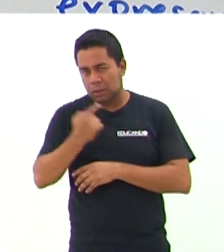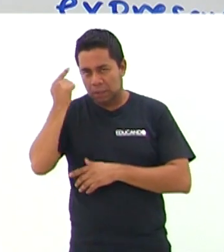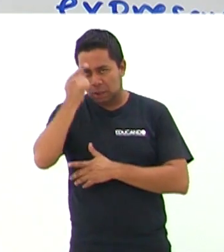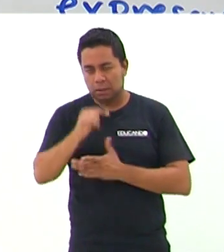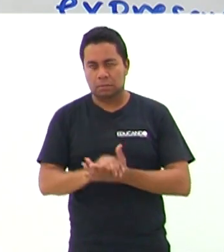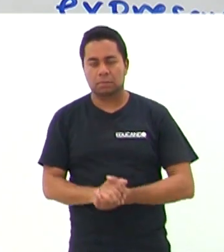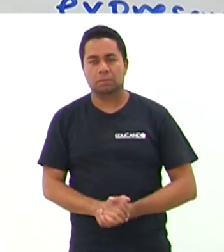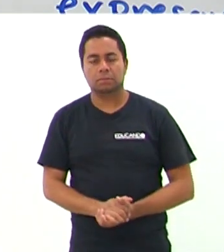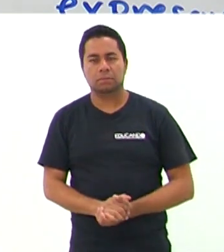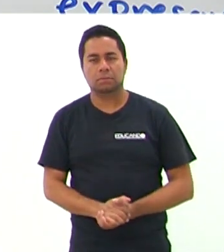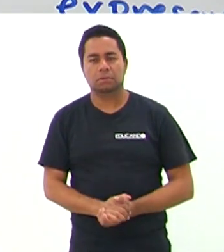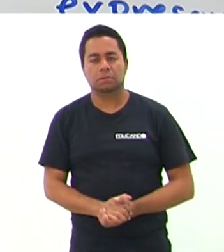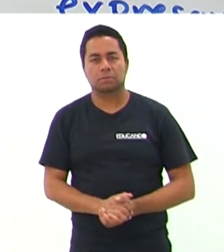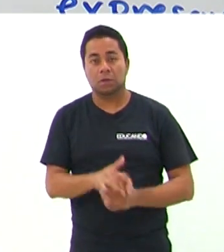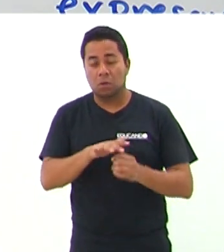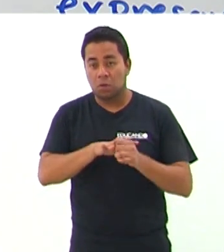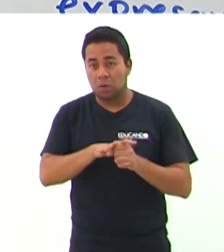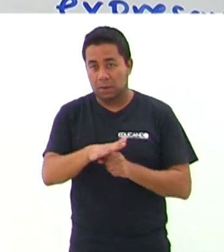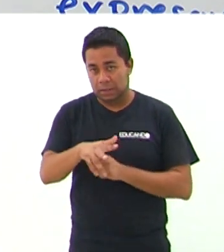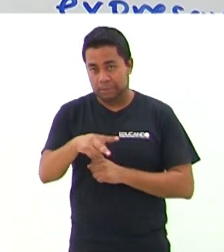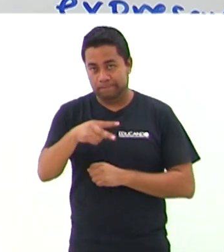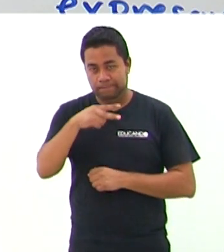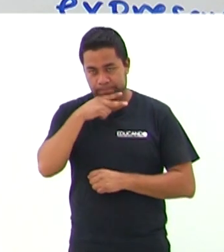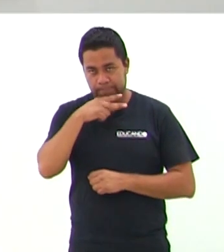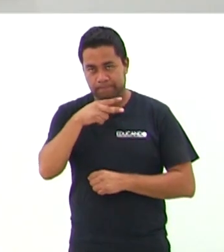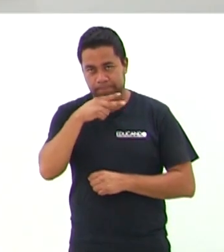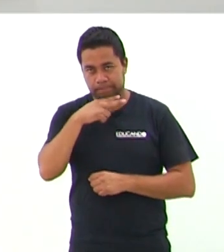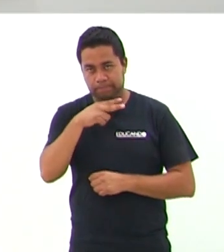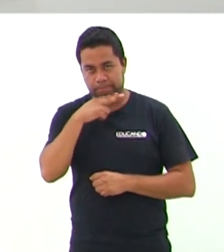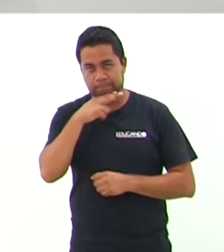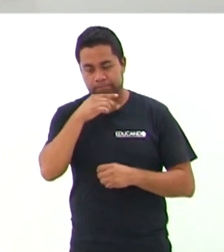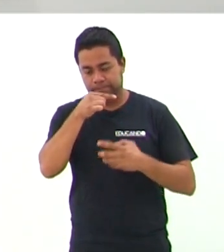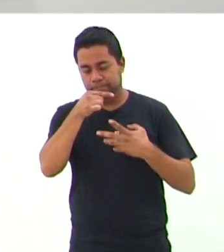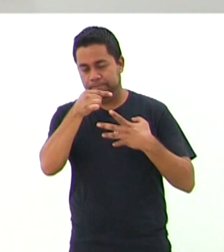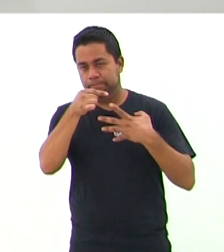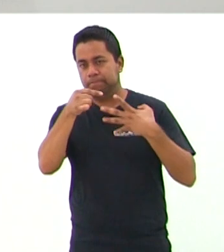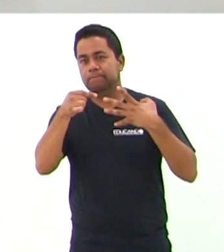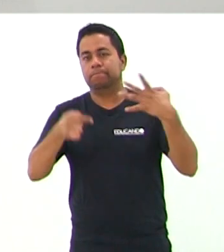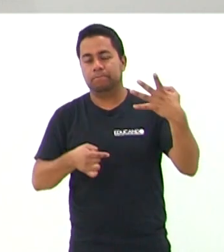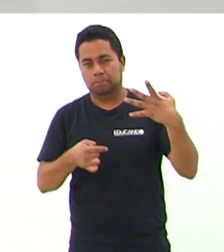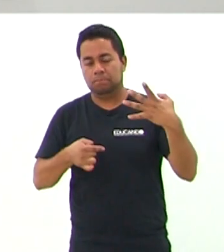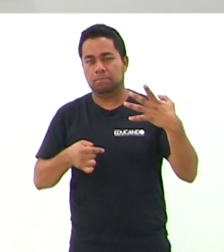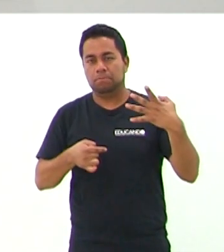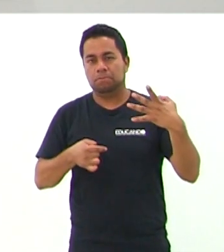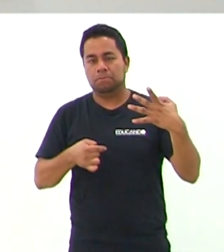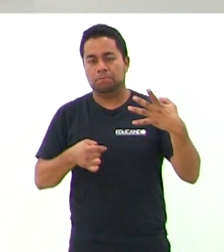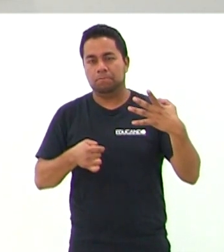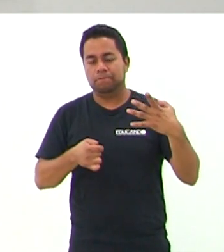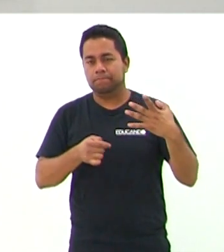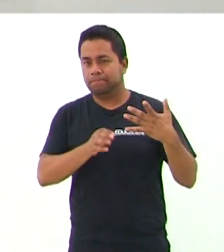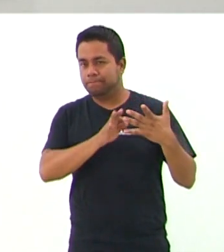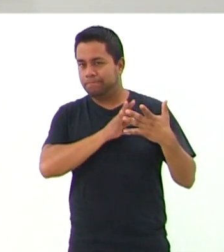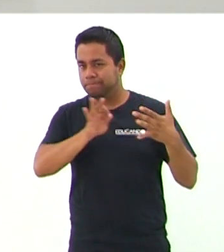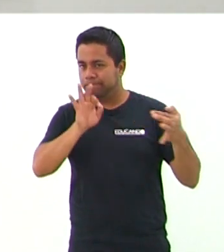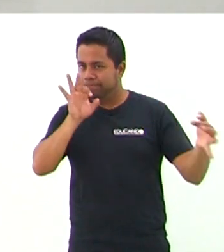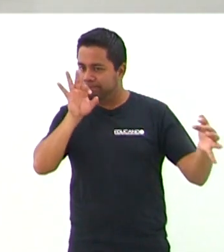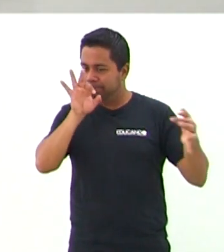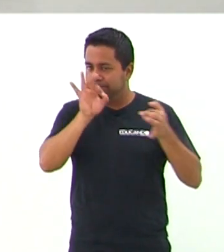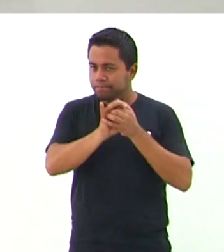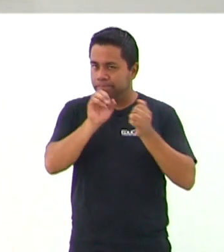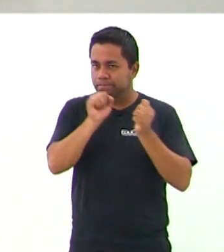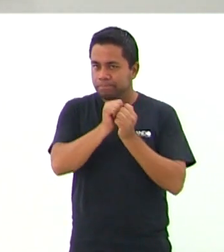¿Cuál de estos verbos que tenemos acá puede tener